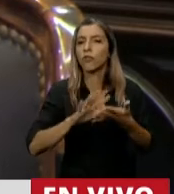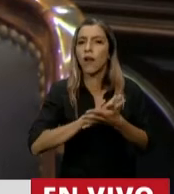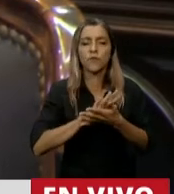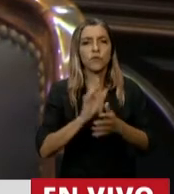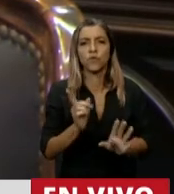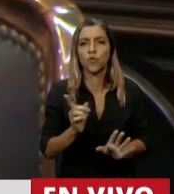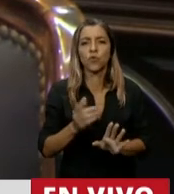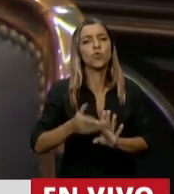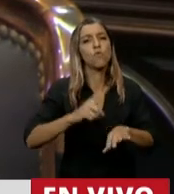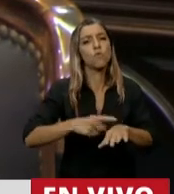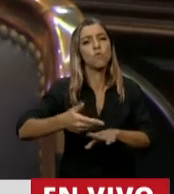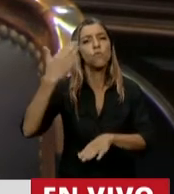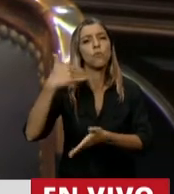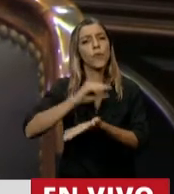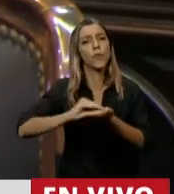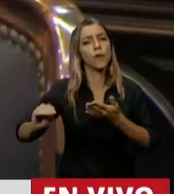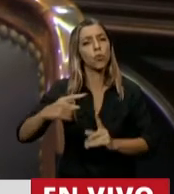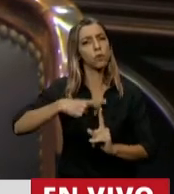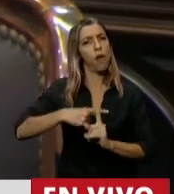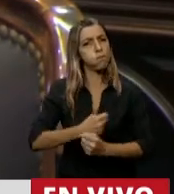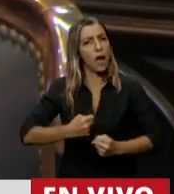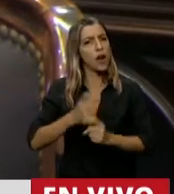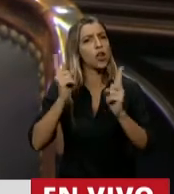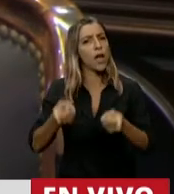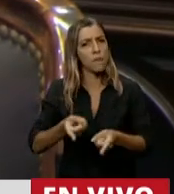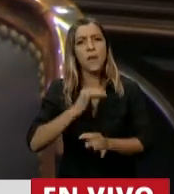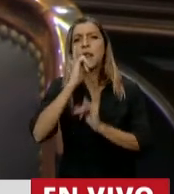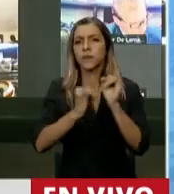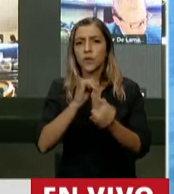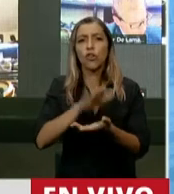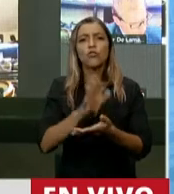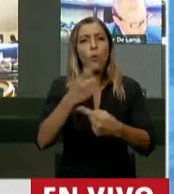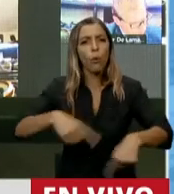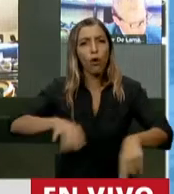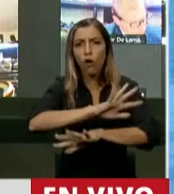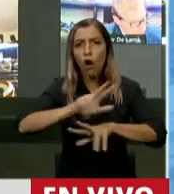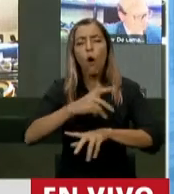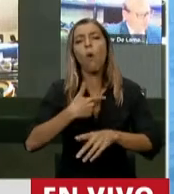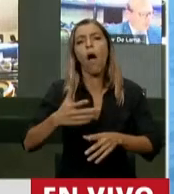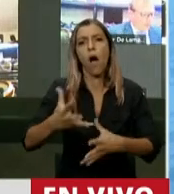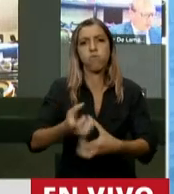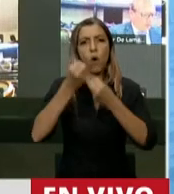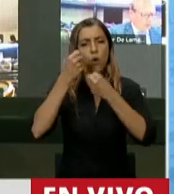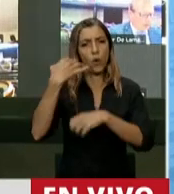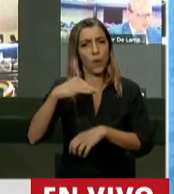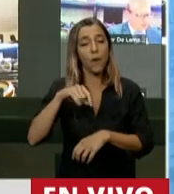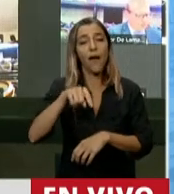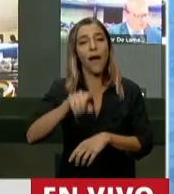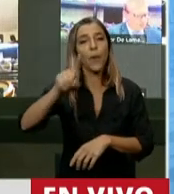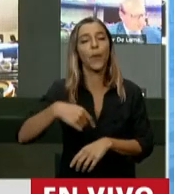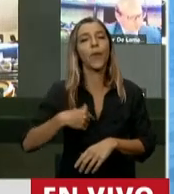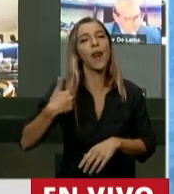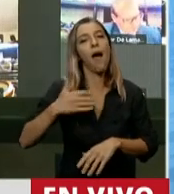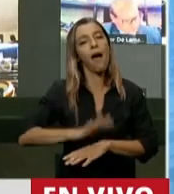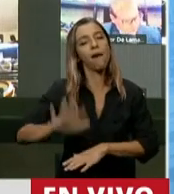que hizo para recuperar lo robado y porque quiere mantener la paz entre los argentinos creo que es una gran